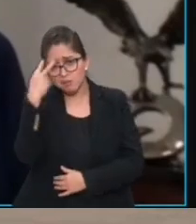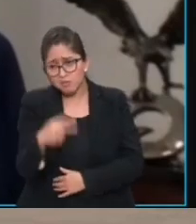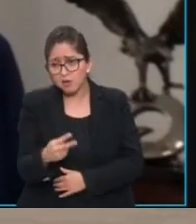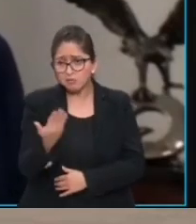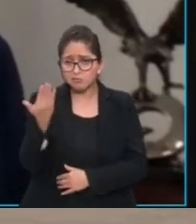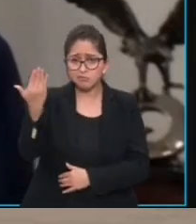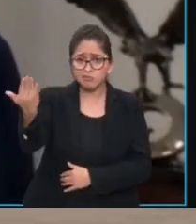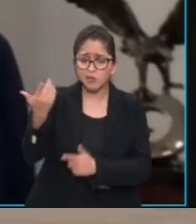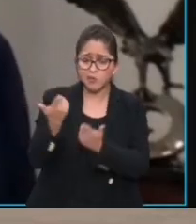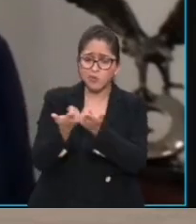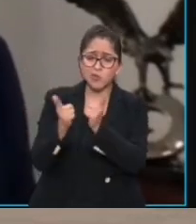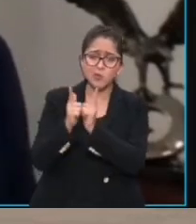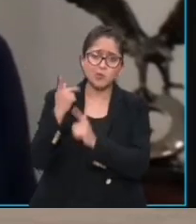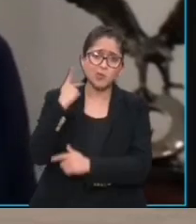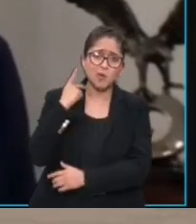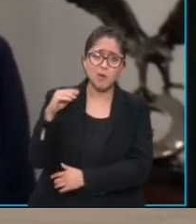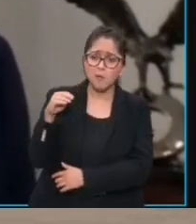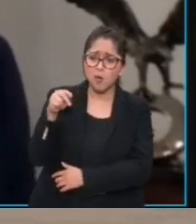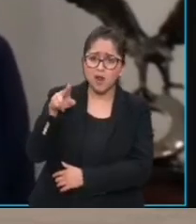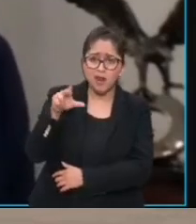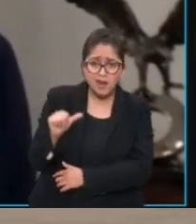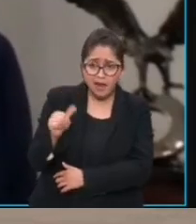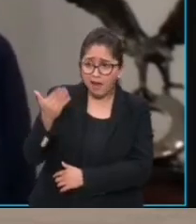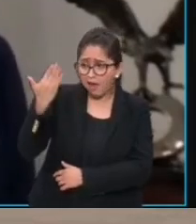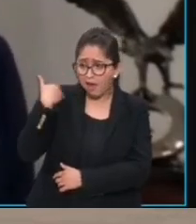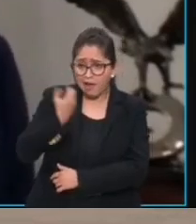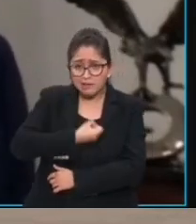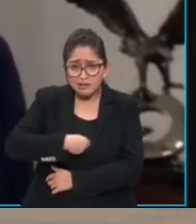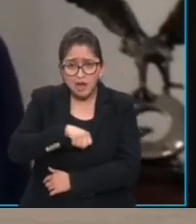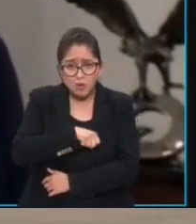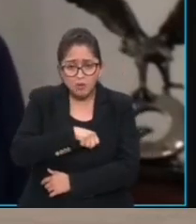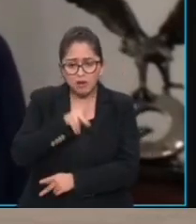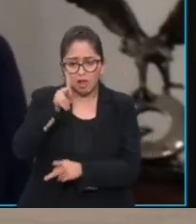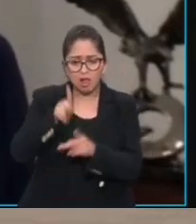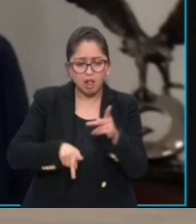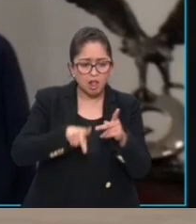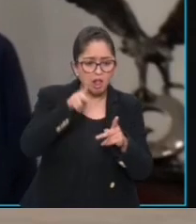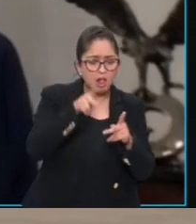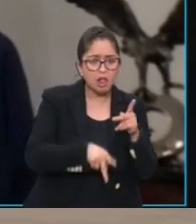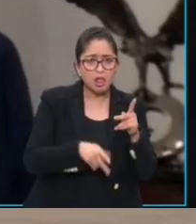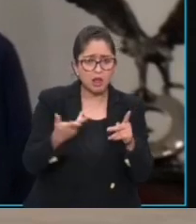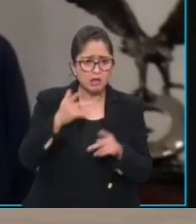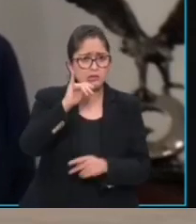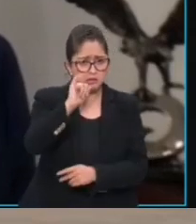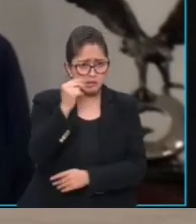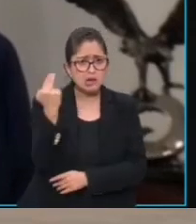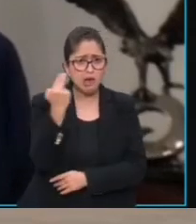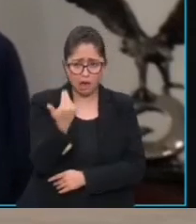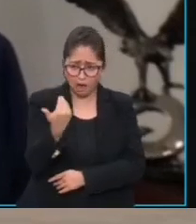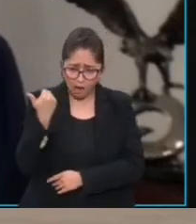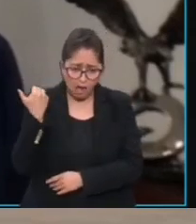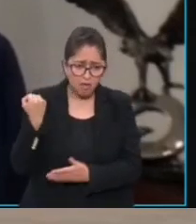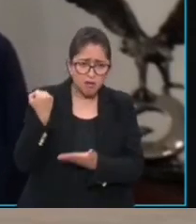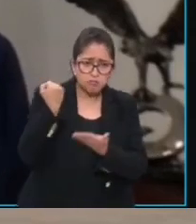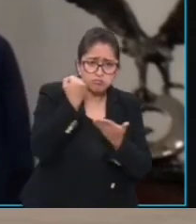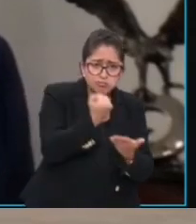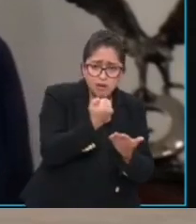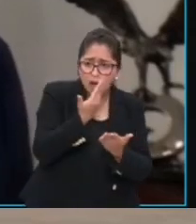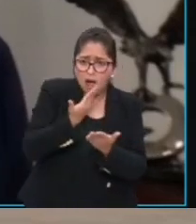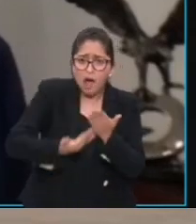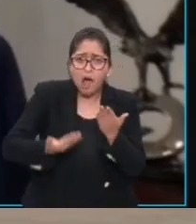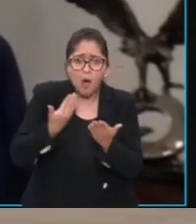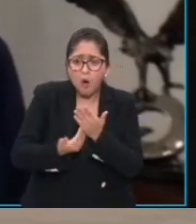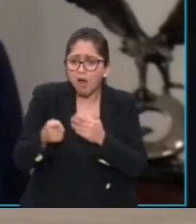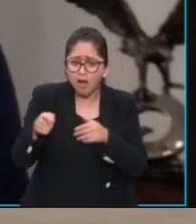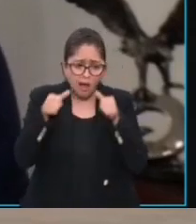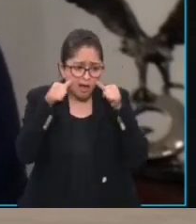llegó al sistema de salud fragmentándolo, rompiéndolo, y si bien es cierto que faltaba financiamiento, lo que hoy encontramos es